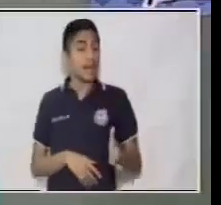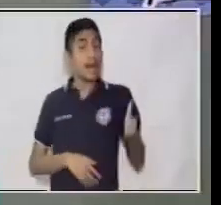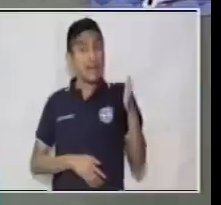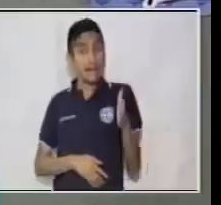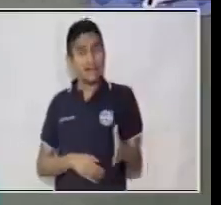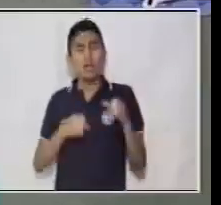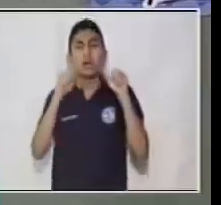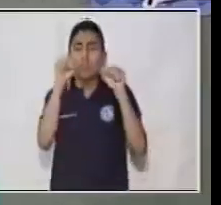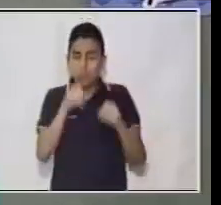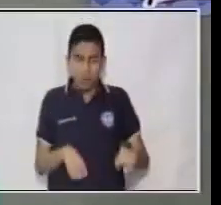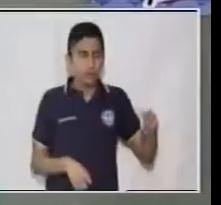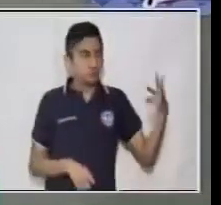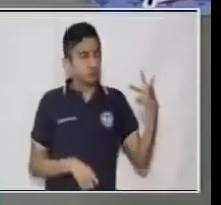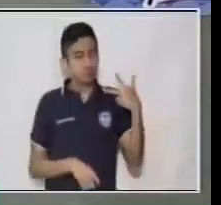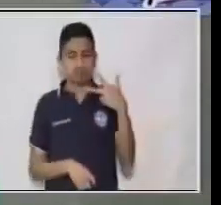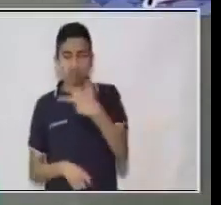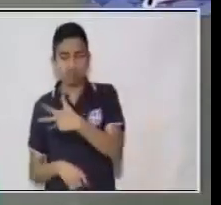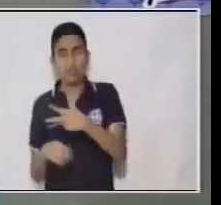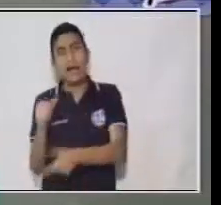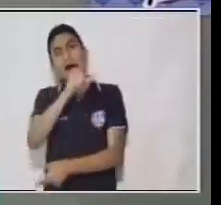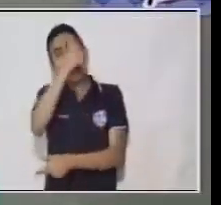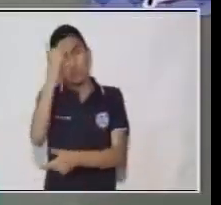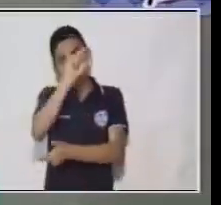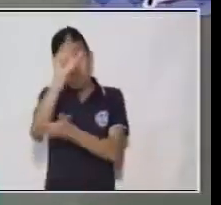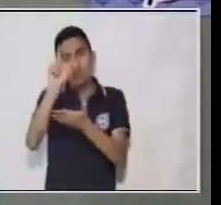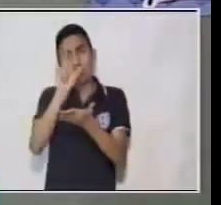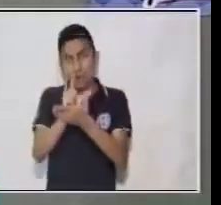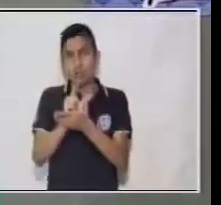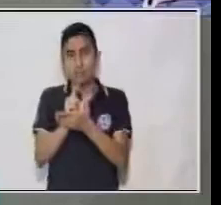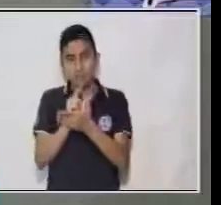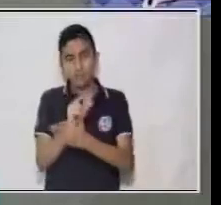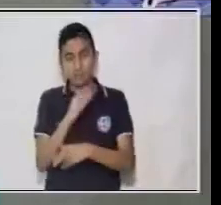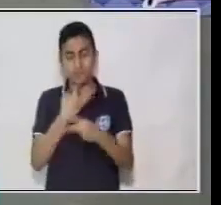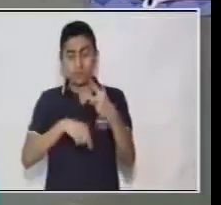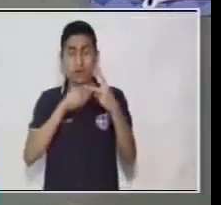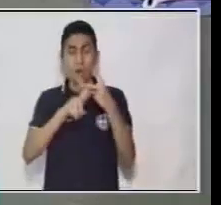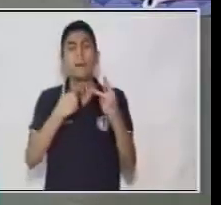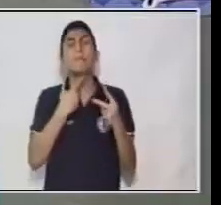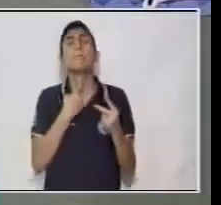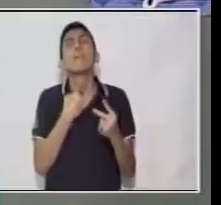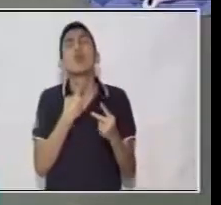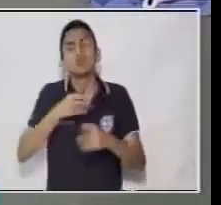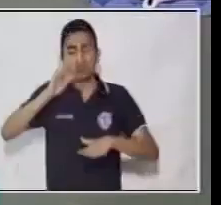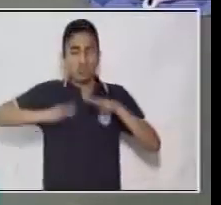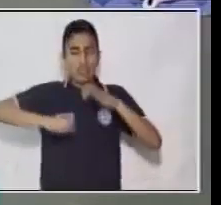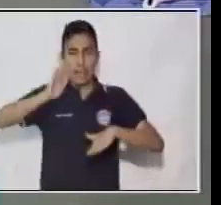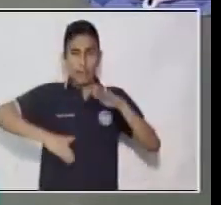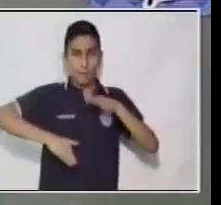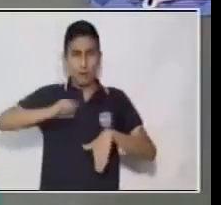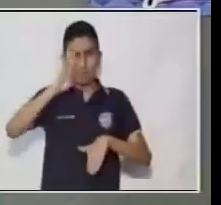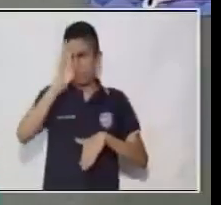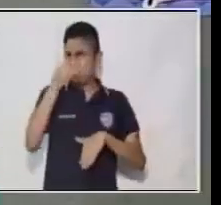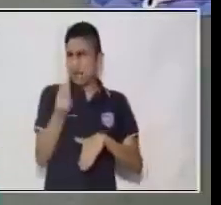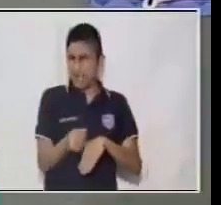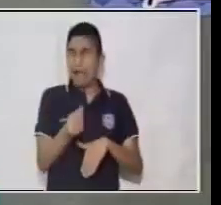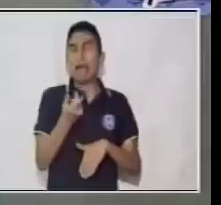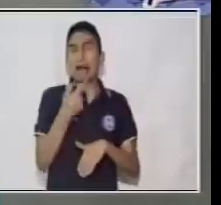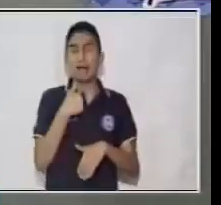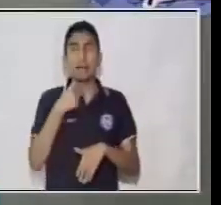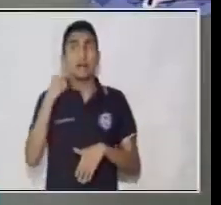puedo viajar a otra ciudad. Me gusta el tambor porque suena